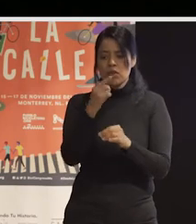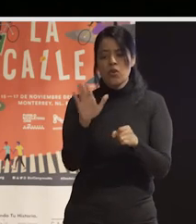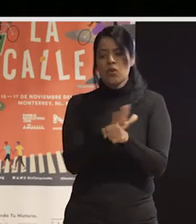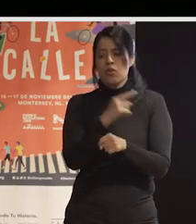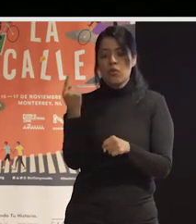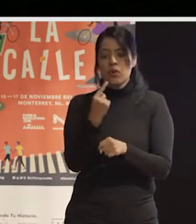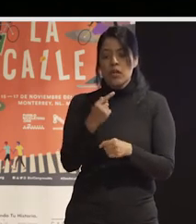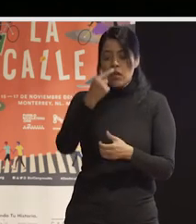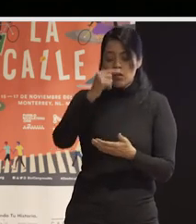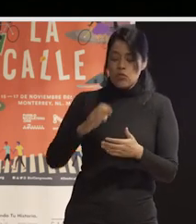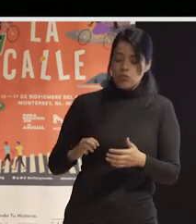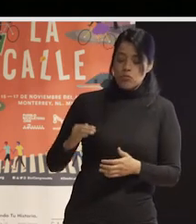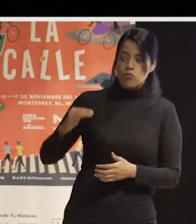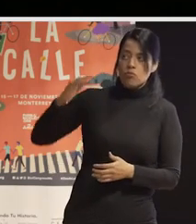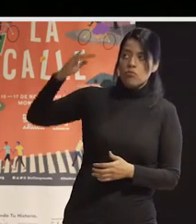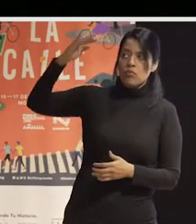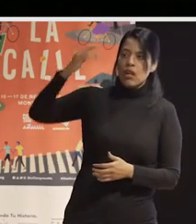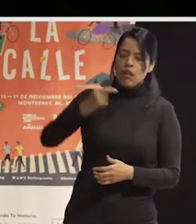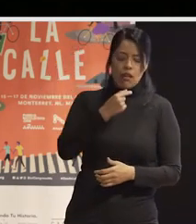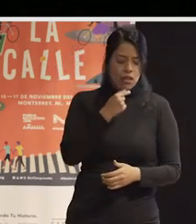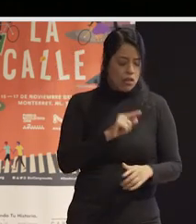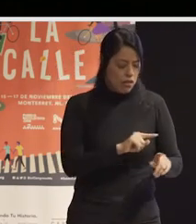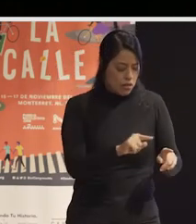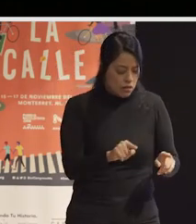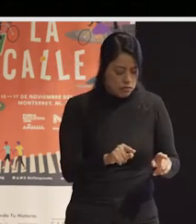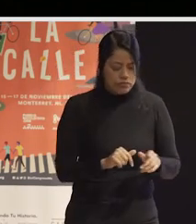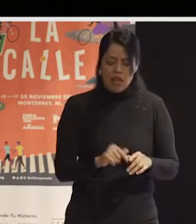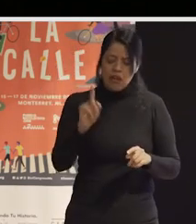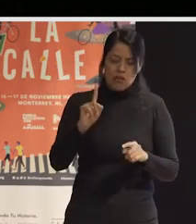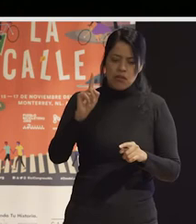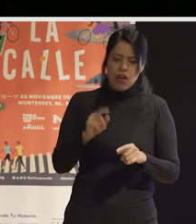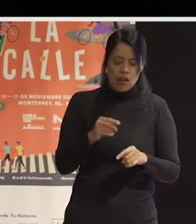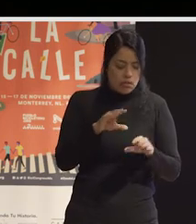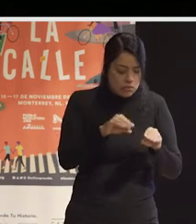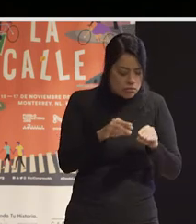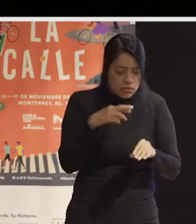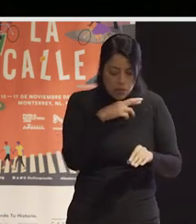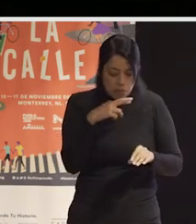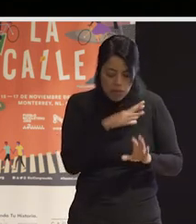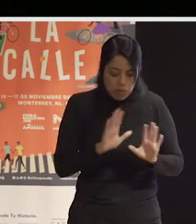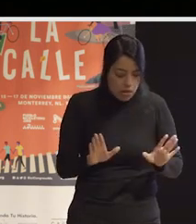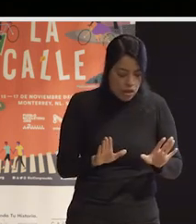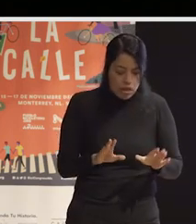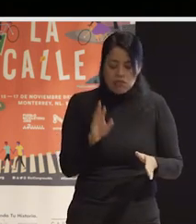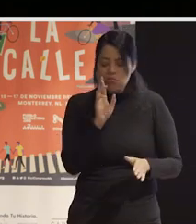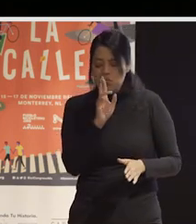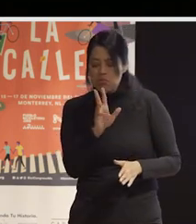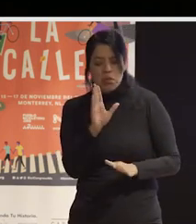uno crece con la idea de que los maestros a los niños entonces rapidito el niño y la niña no le